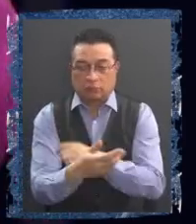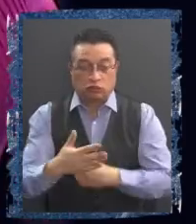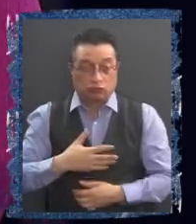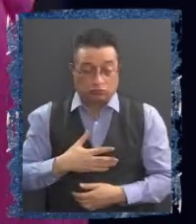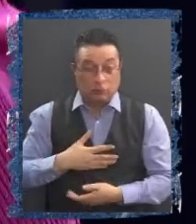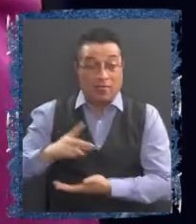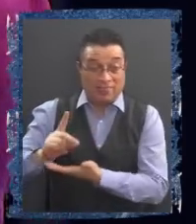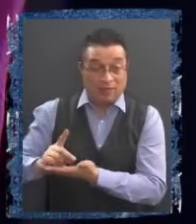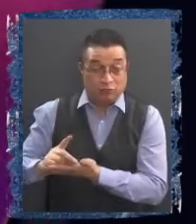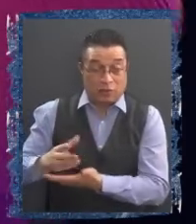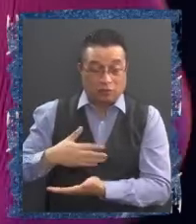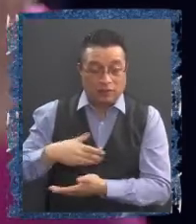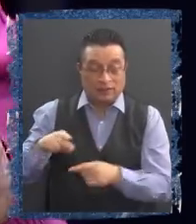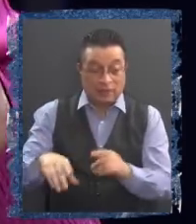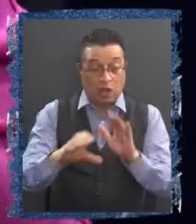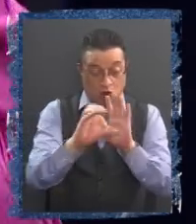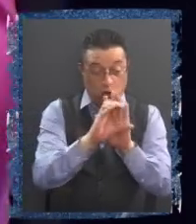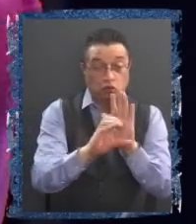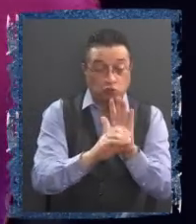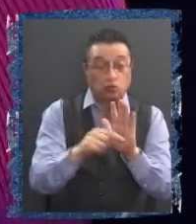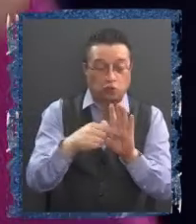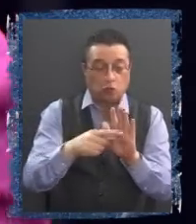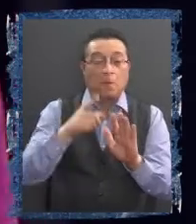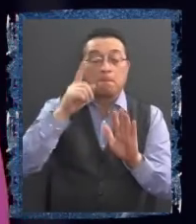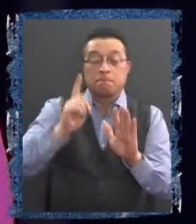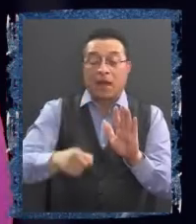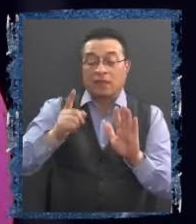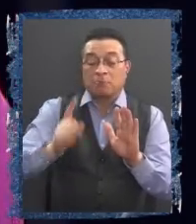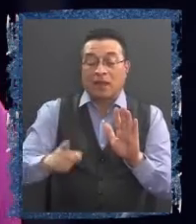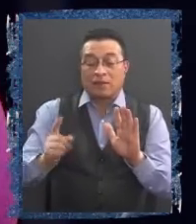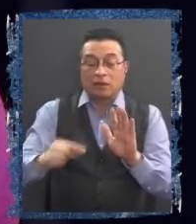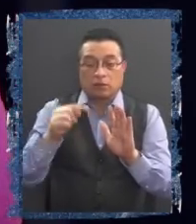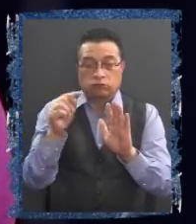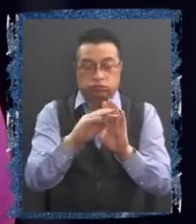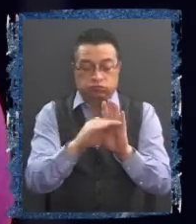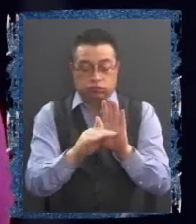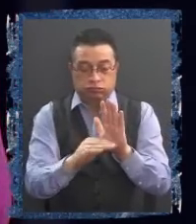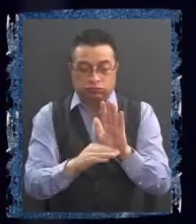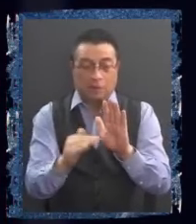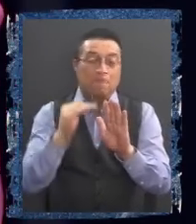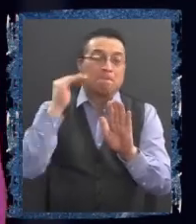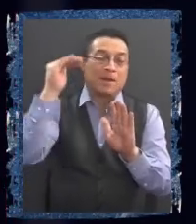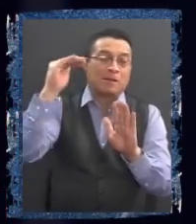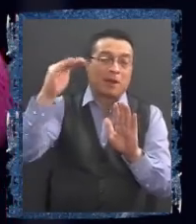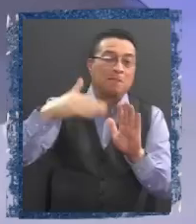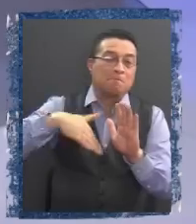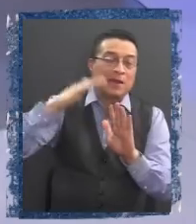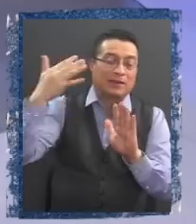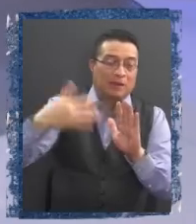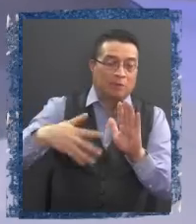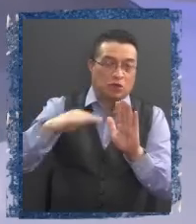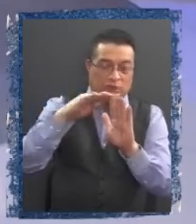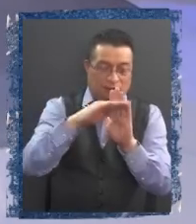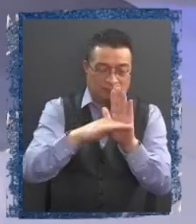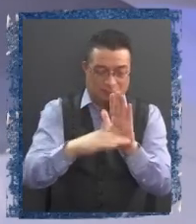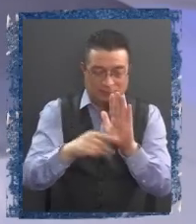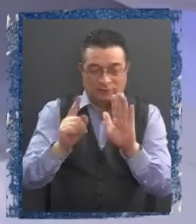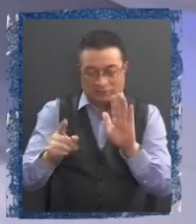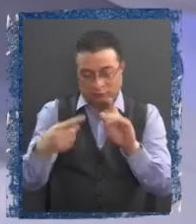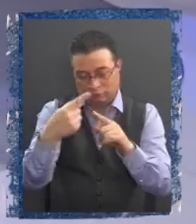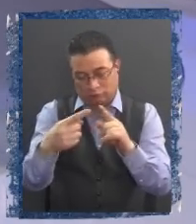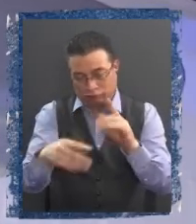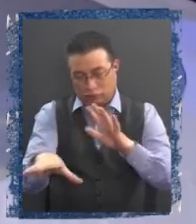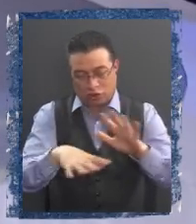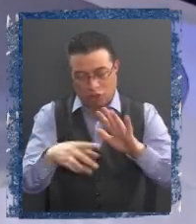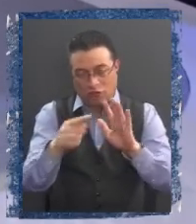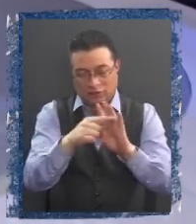y esta Constitución, que es un marco, que es una maqueta, por decirlo, de lo que del Estado, de la gobernanza, de las distintas cosas y